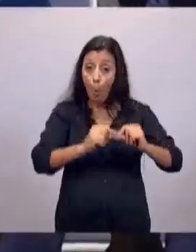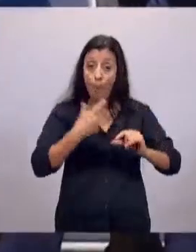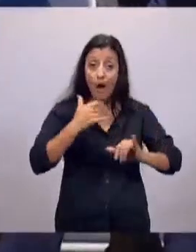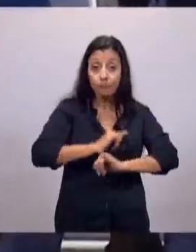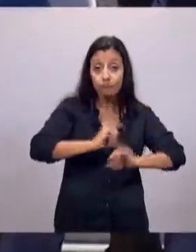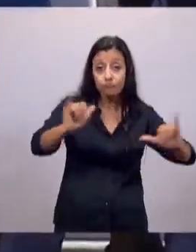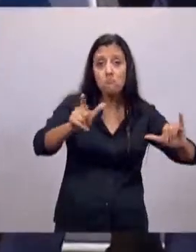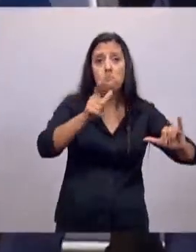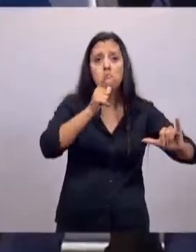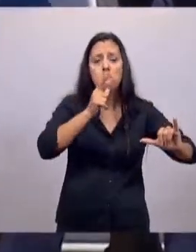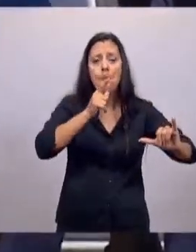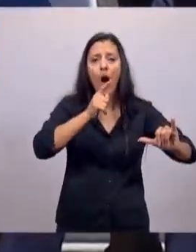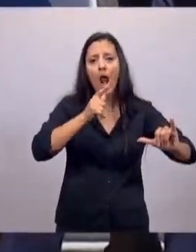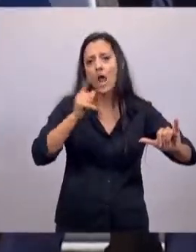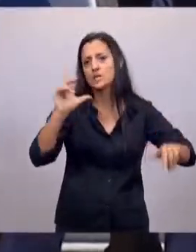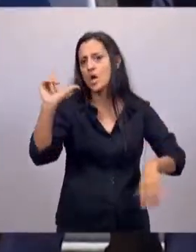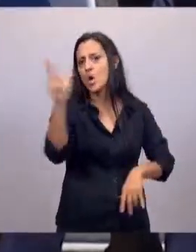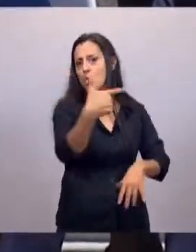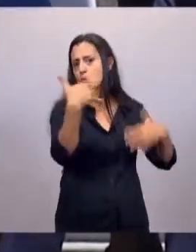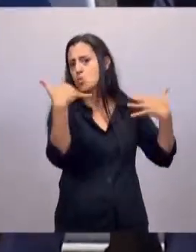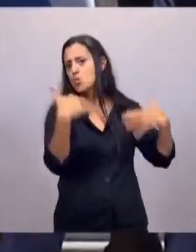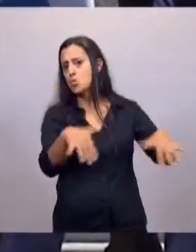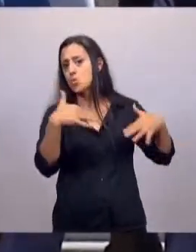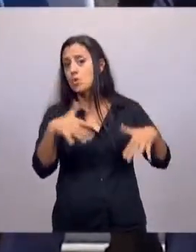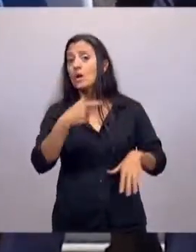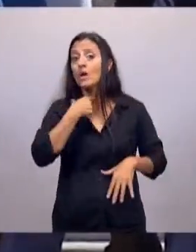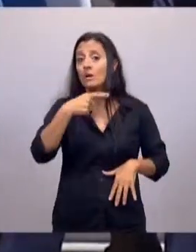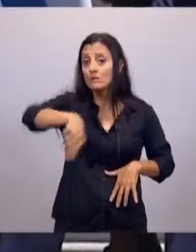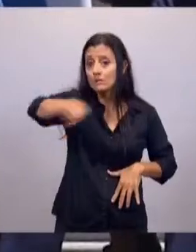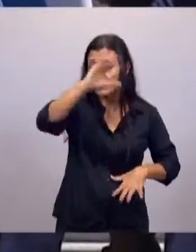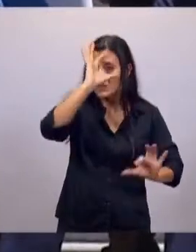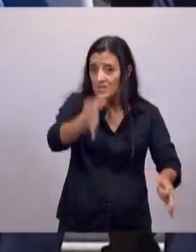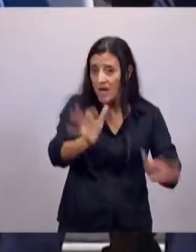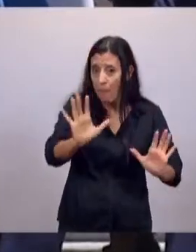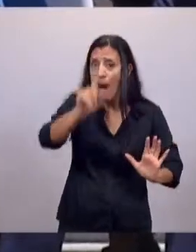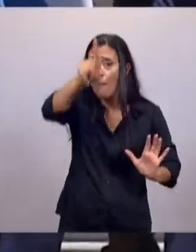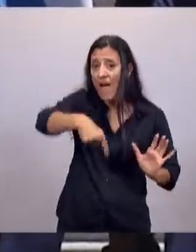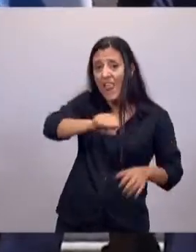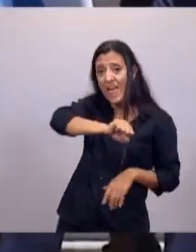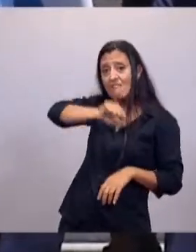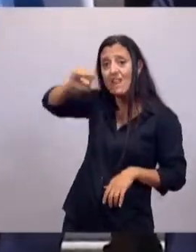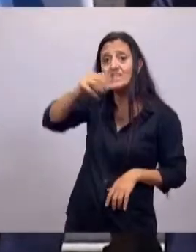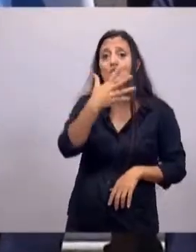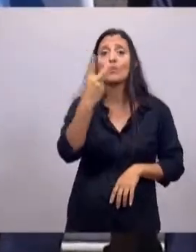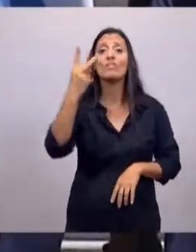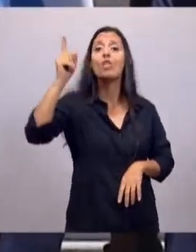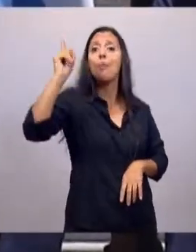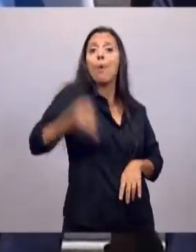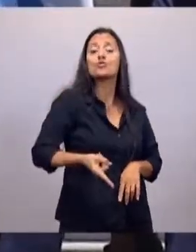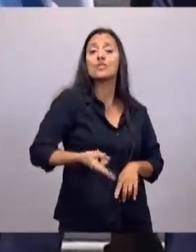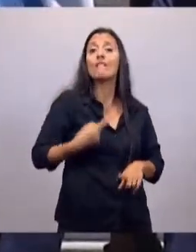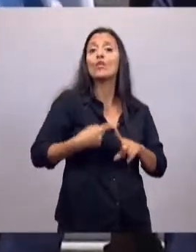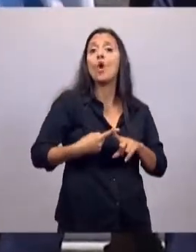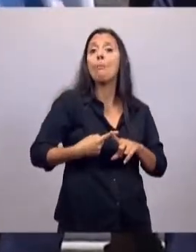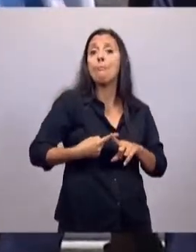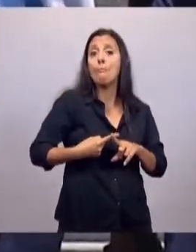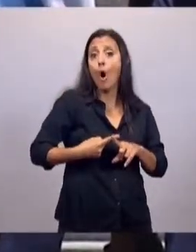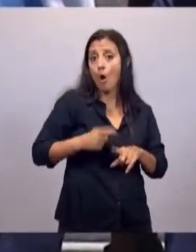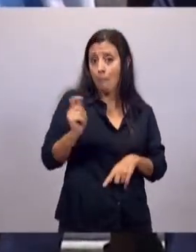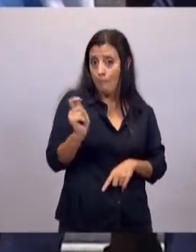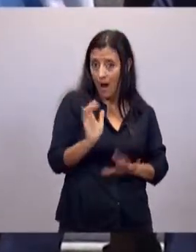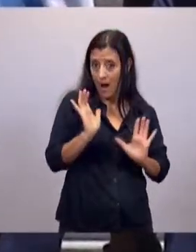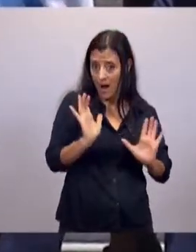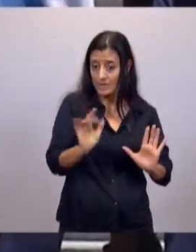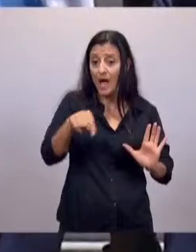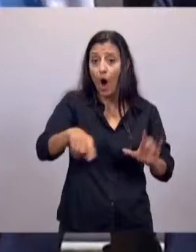Este número, que parece un disparate, quiero que sepan que implica una inflación del 52% mensual,